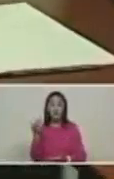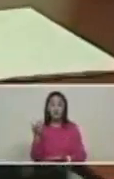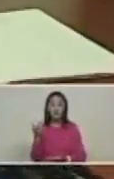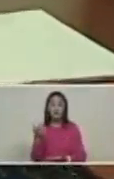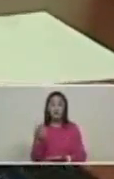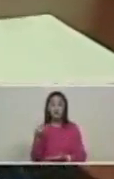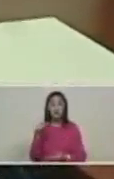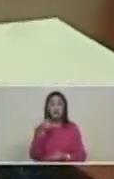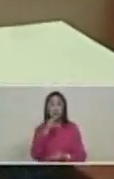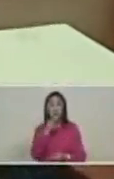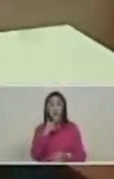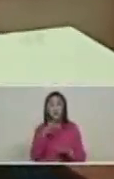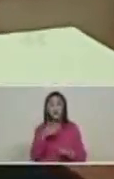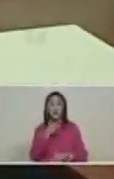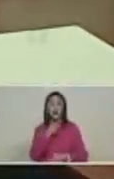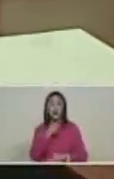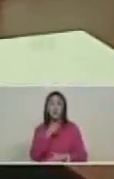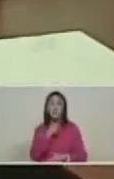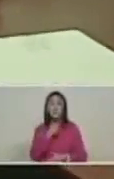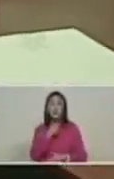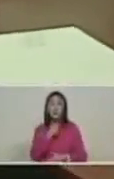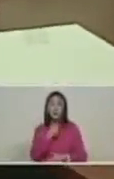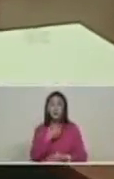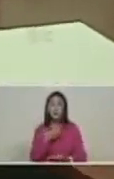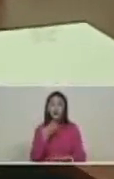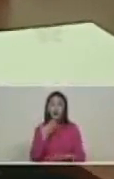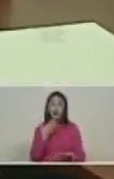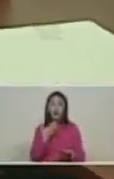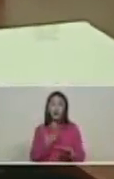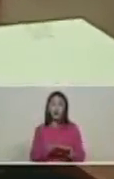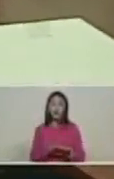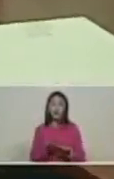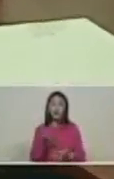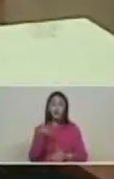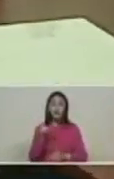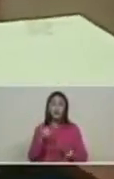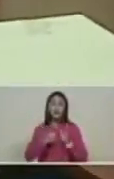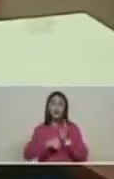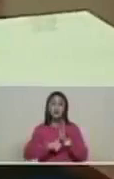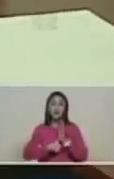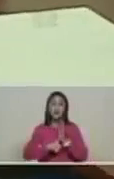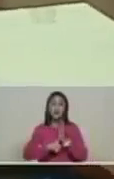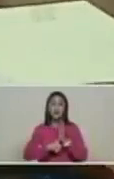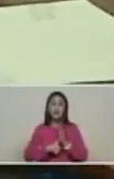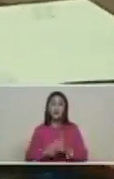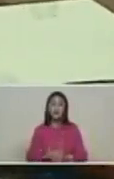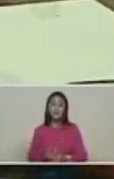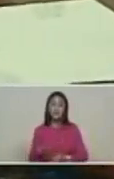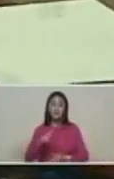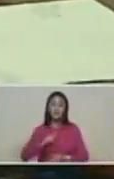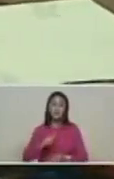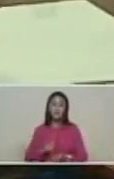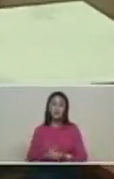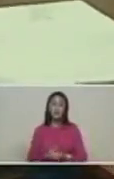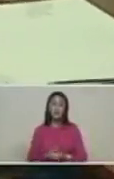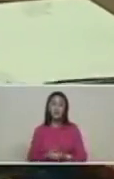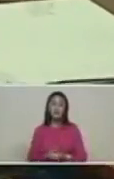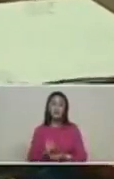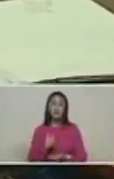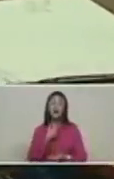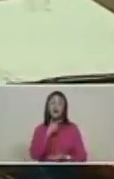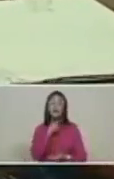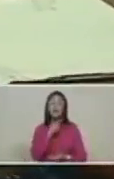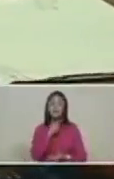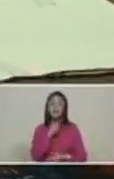bonito. A mí me gusta tanto porque gracias a él yo tengo la cédula ahorita. Y entonces a mí me